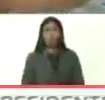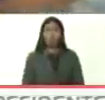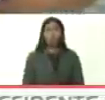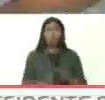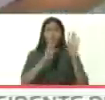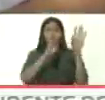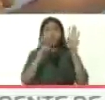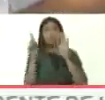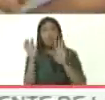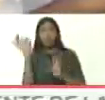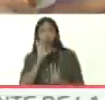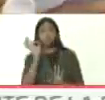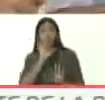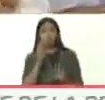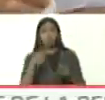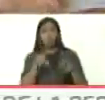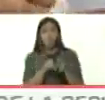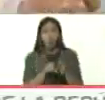96%.